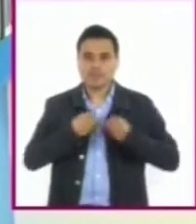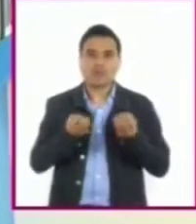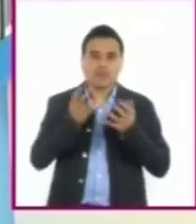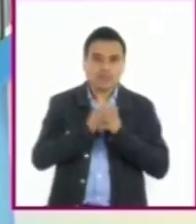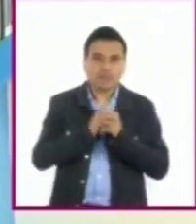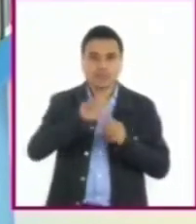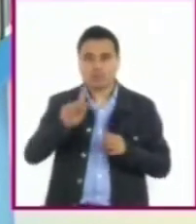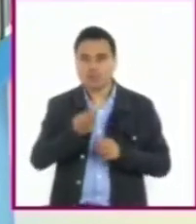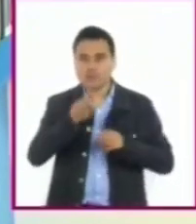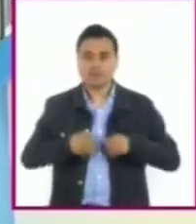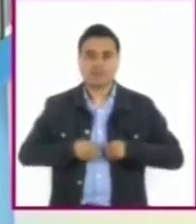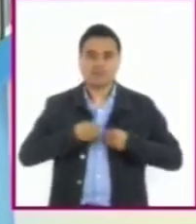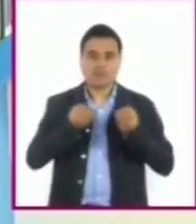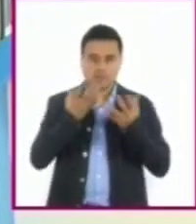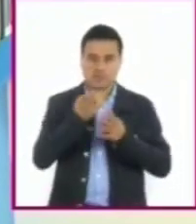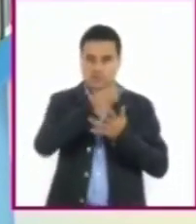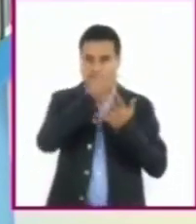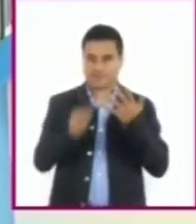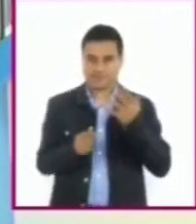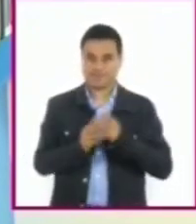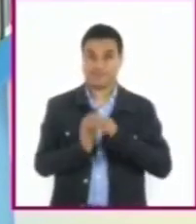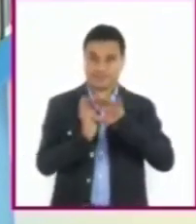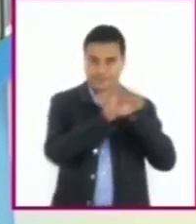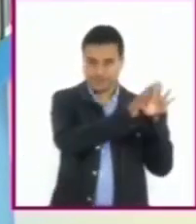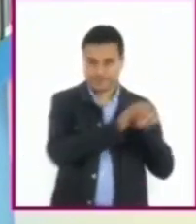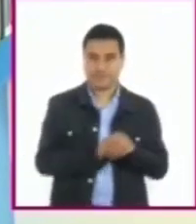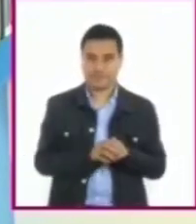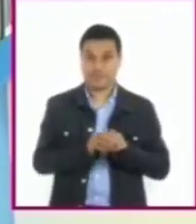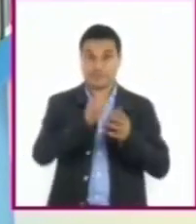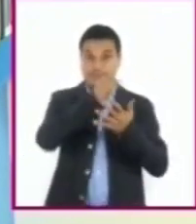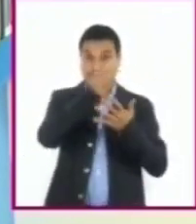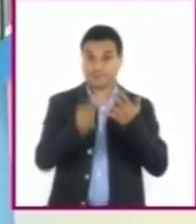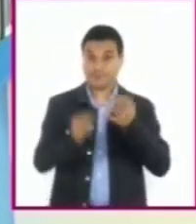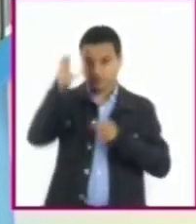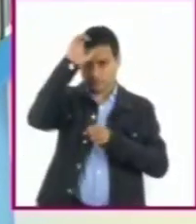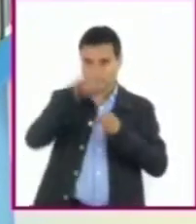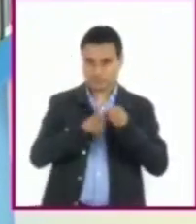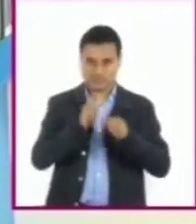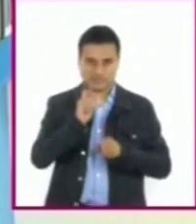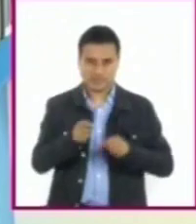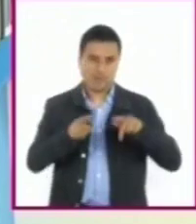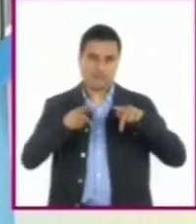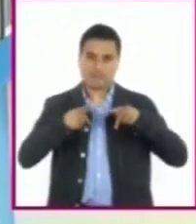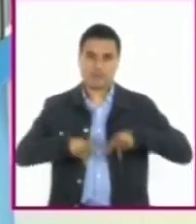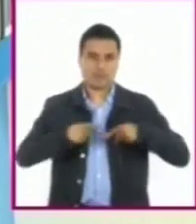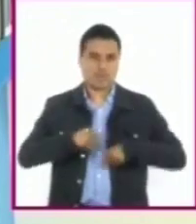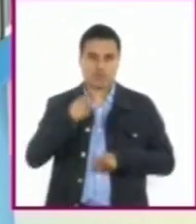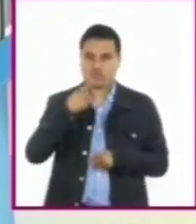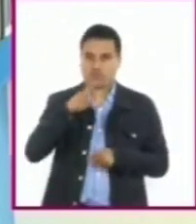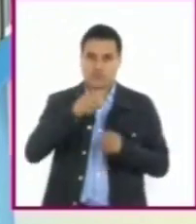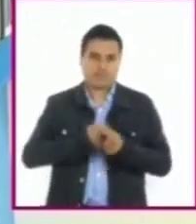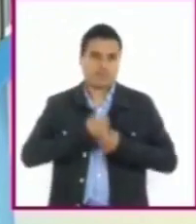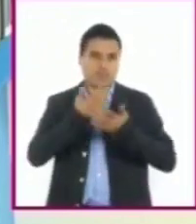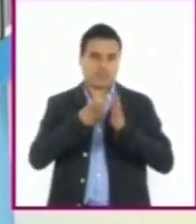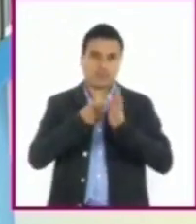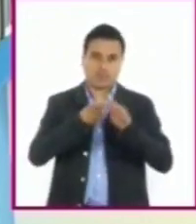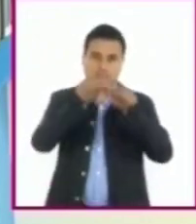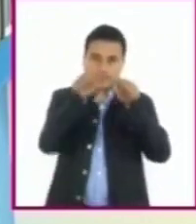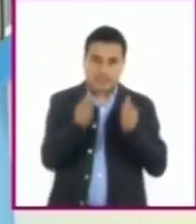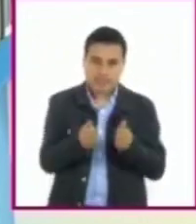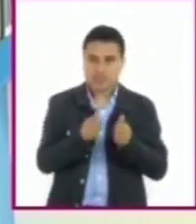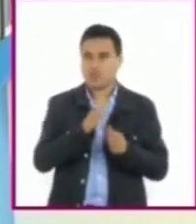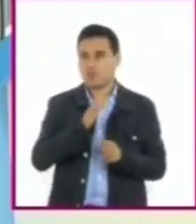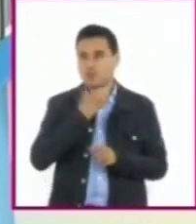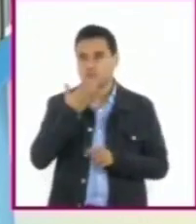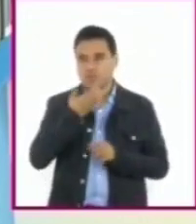El componente cultural corresponde a todo aquel conjunto de prácticas y formas de expresión sociales, artísticas,